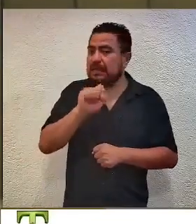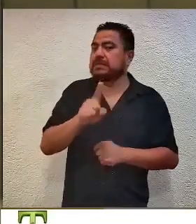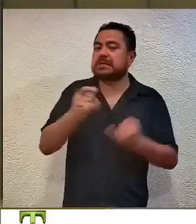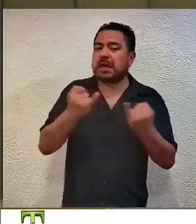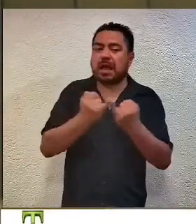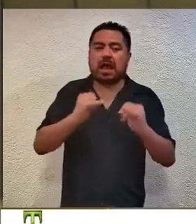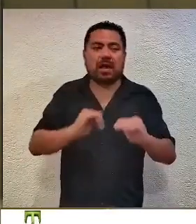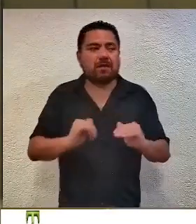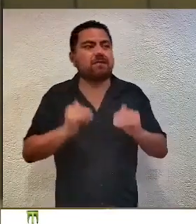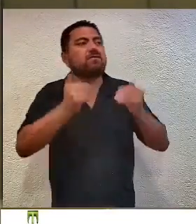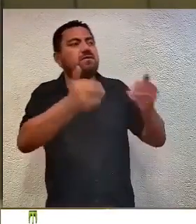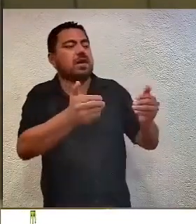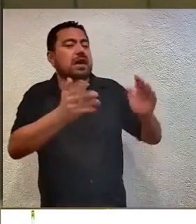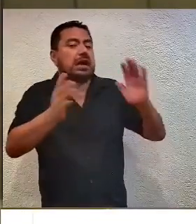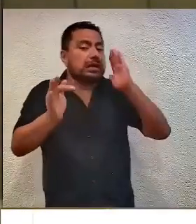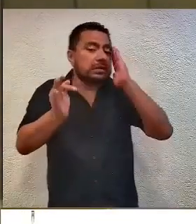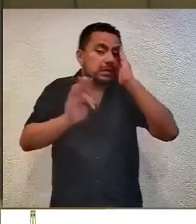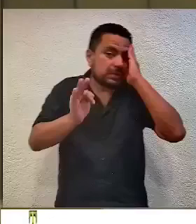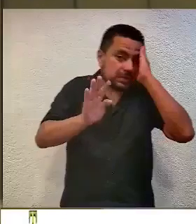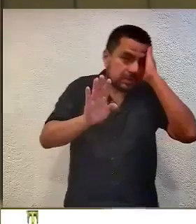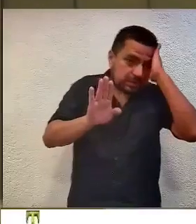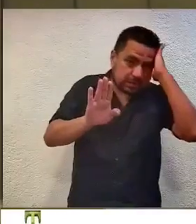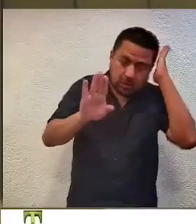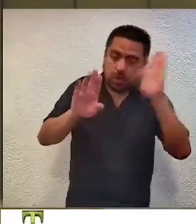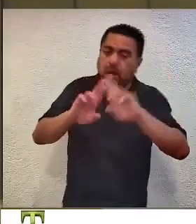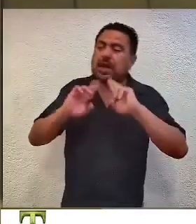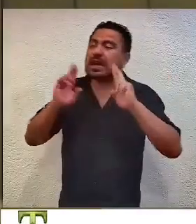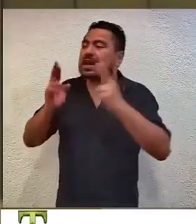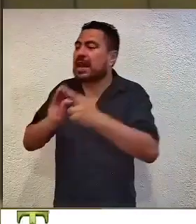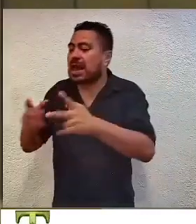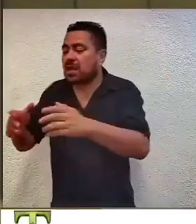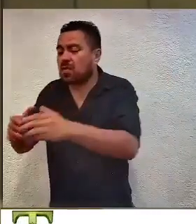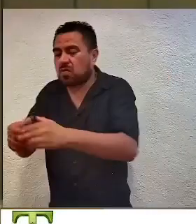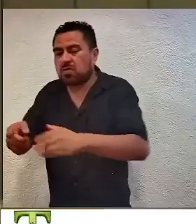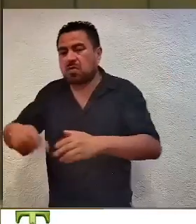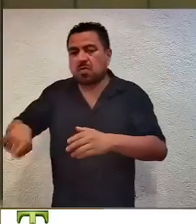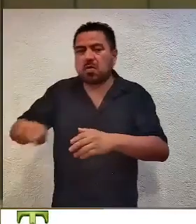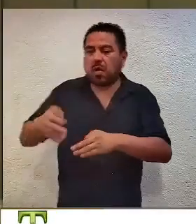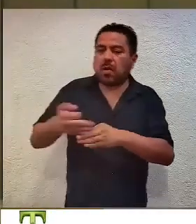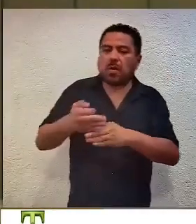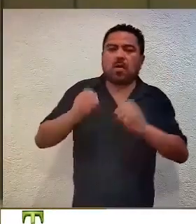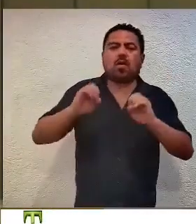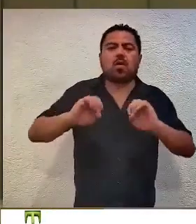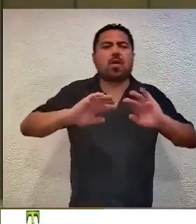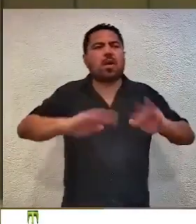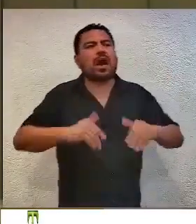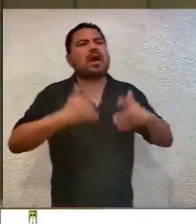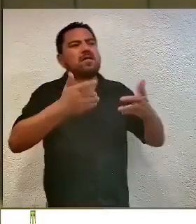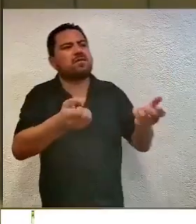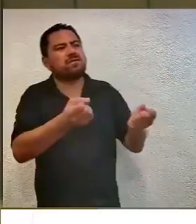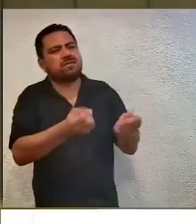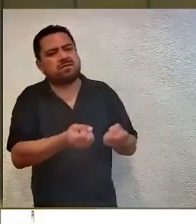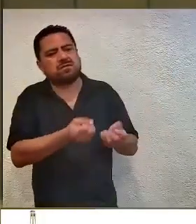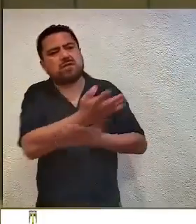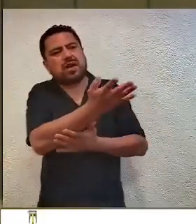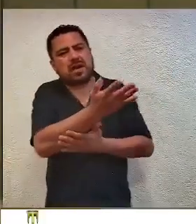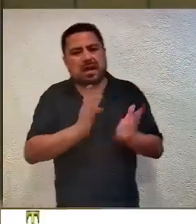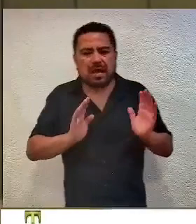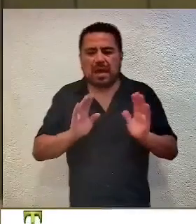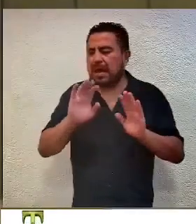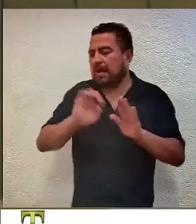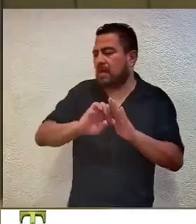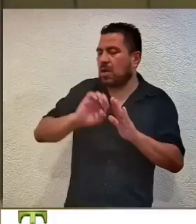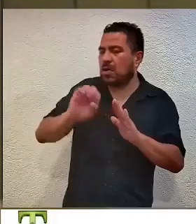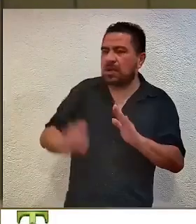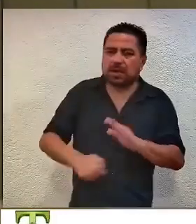este, como puede ser en reuniones internas del partido o abiertas al público. Por ejemplo, en los